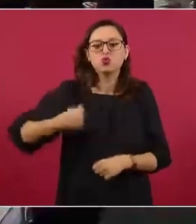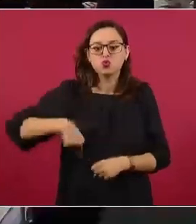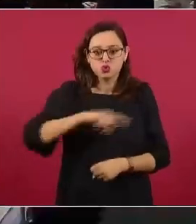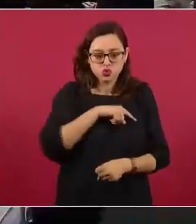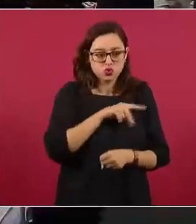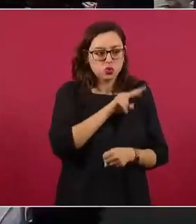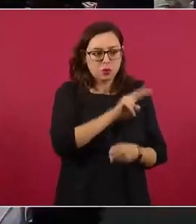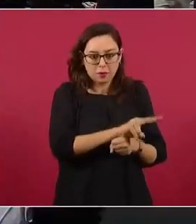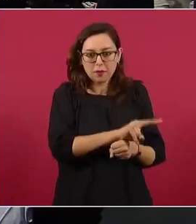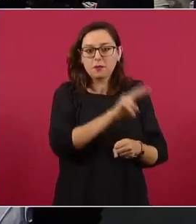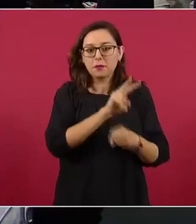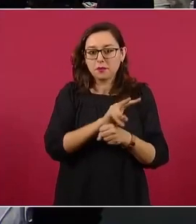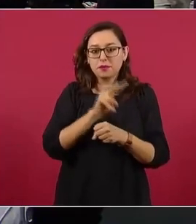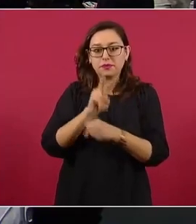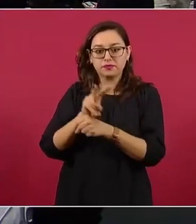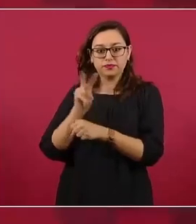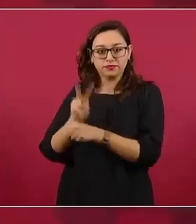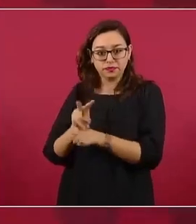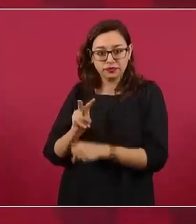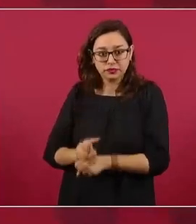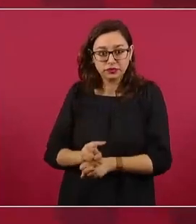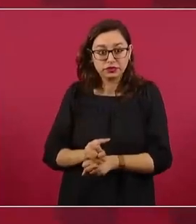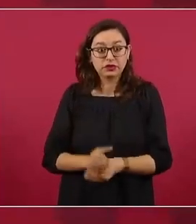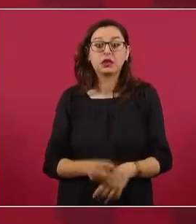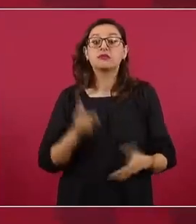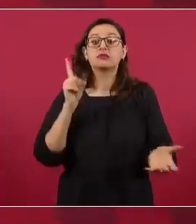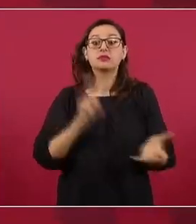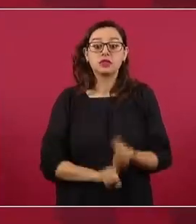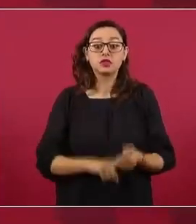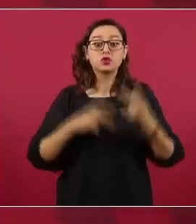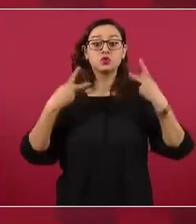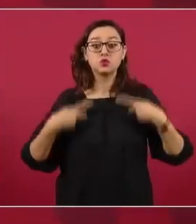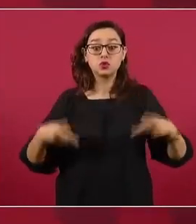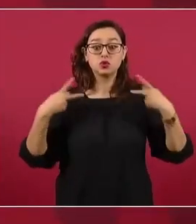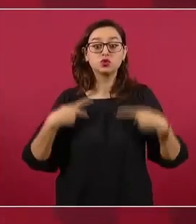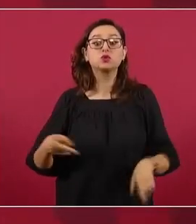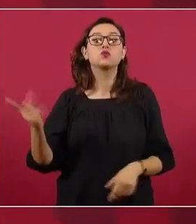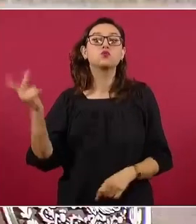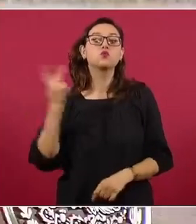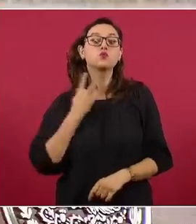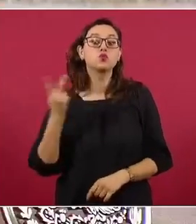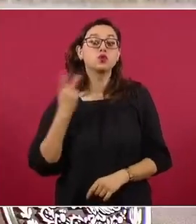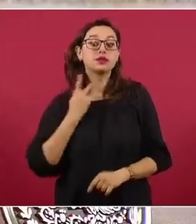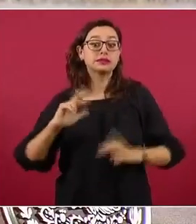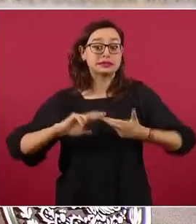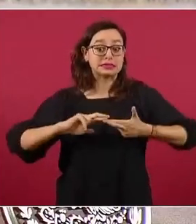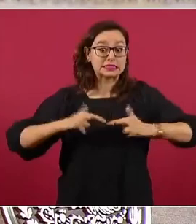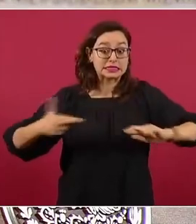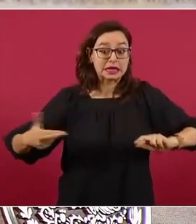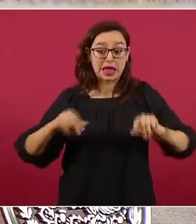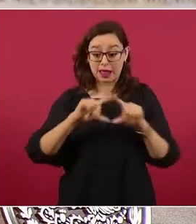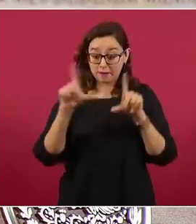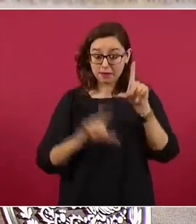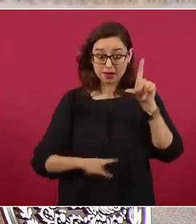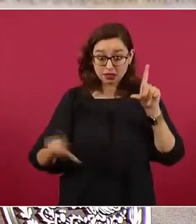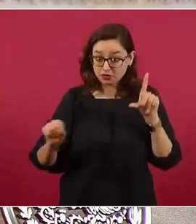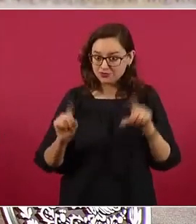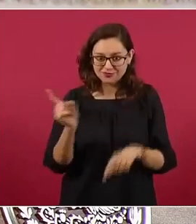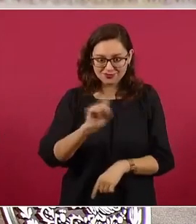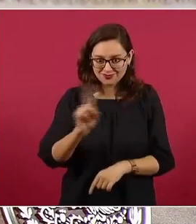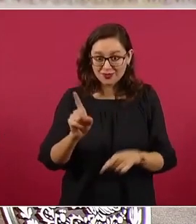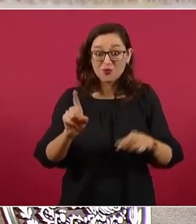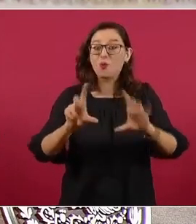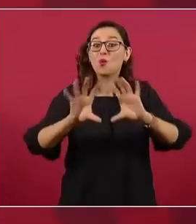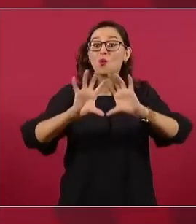considerado persona expuesta políticamente en el mundo, no México, en el